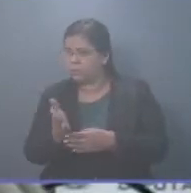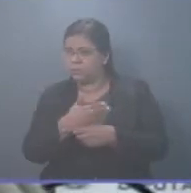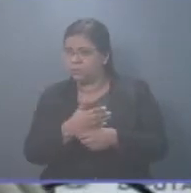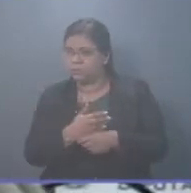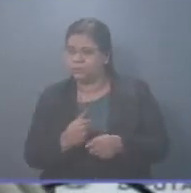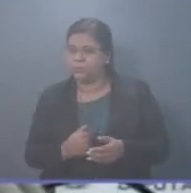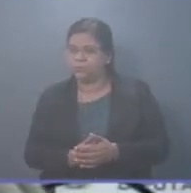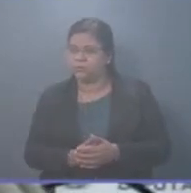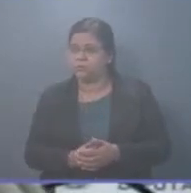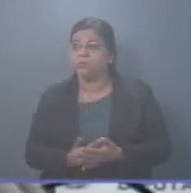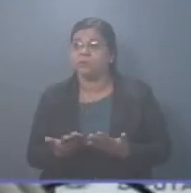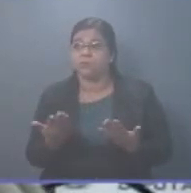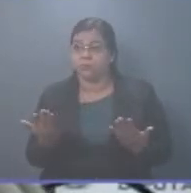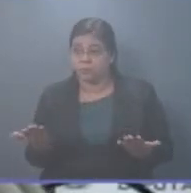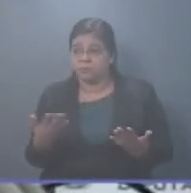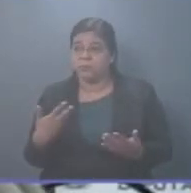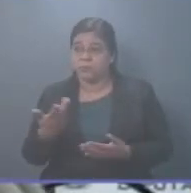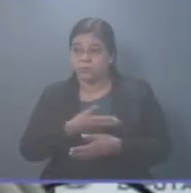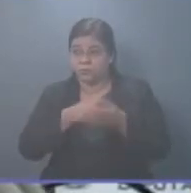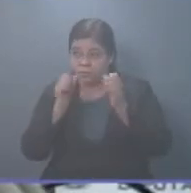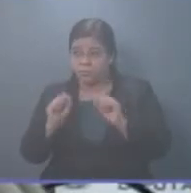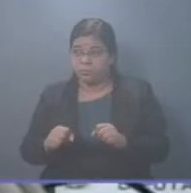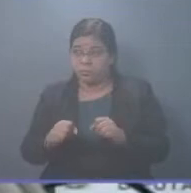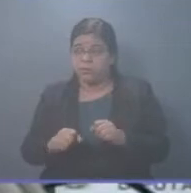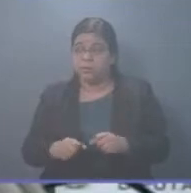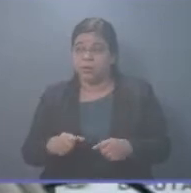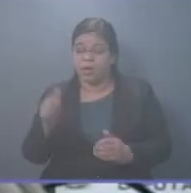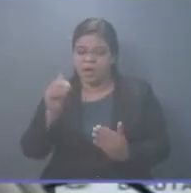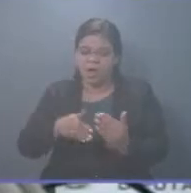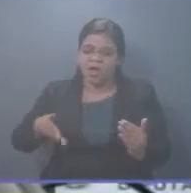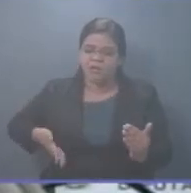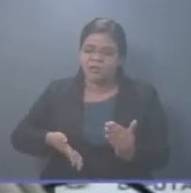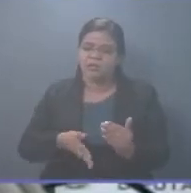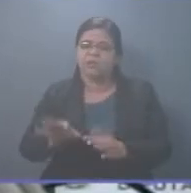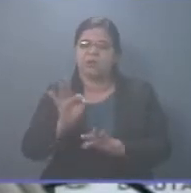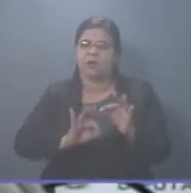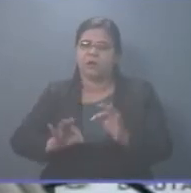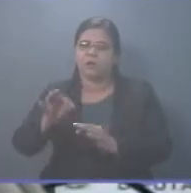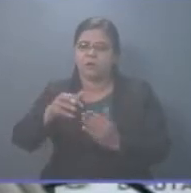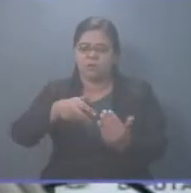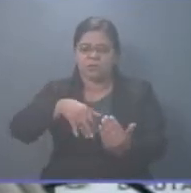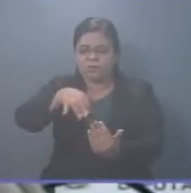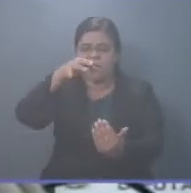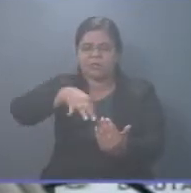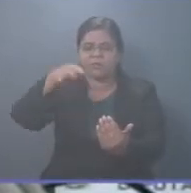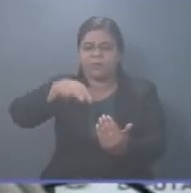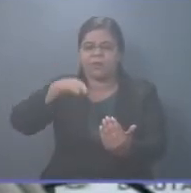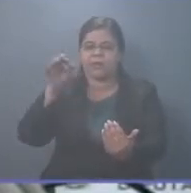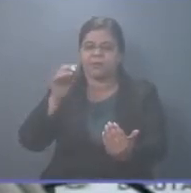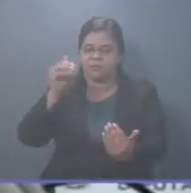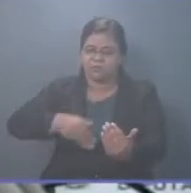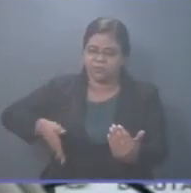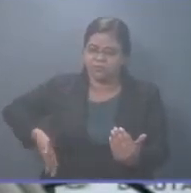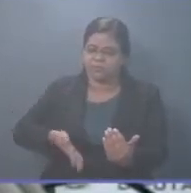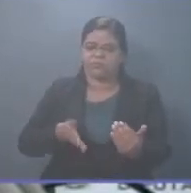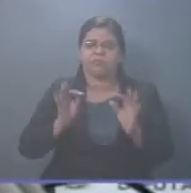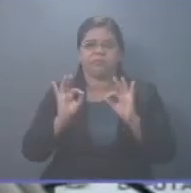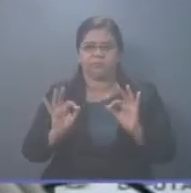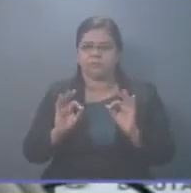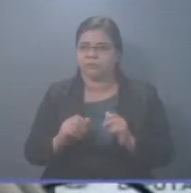parlamentarios para que podamos enviar al archivo varios expedientes que ya les explicaba que han perdido alguna